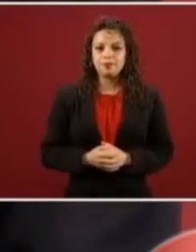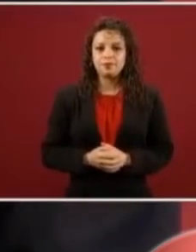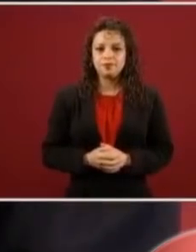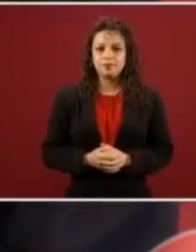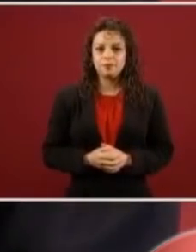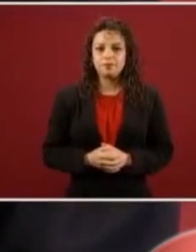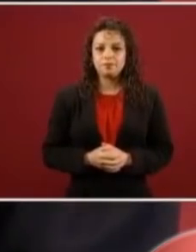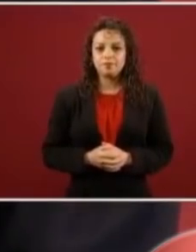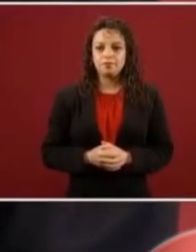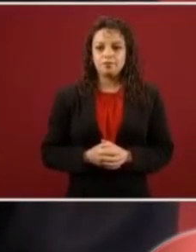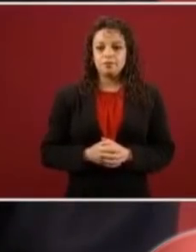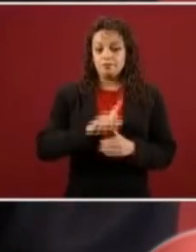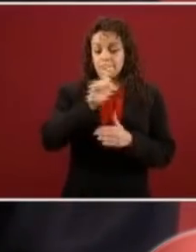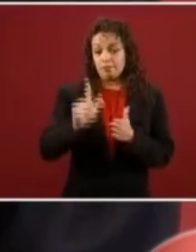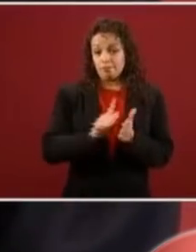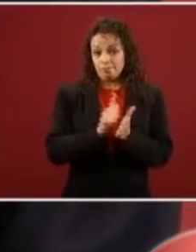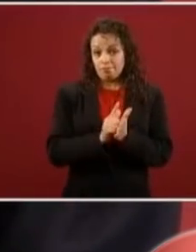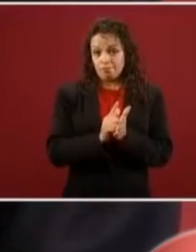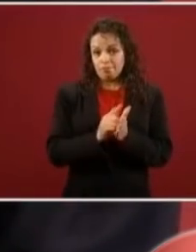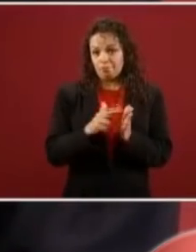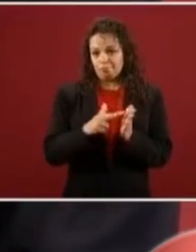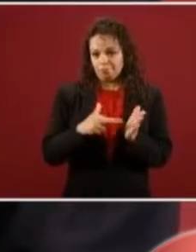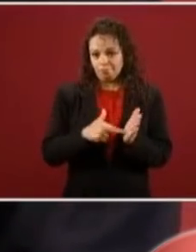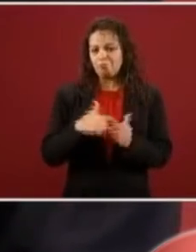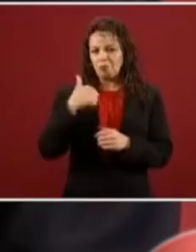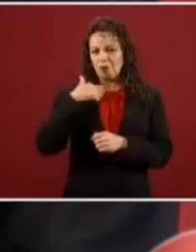Hicieron una reforma, lo recuerdo,